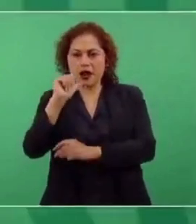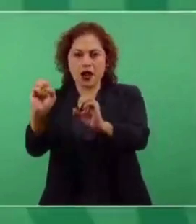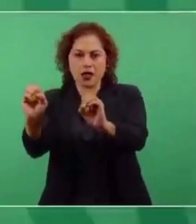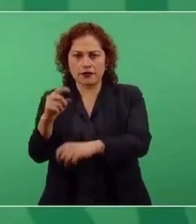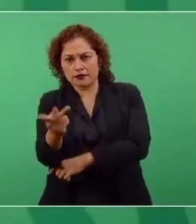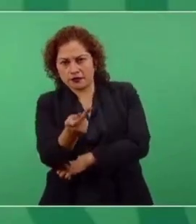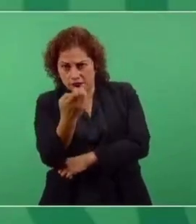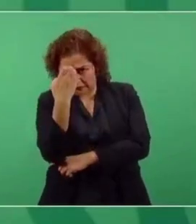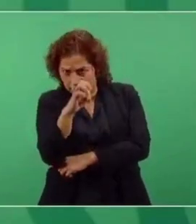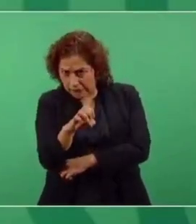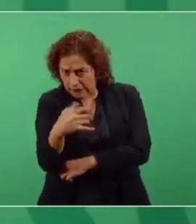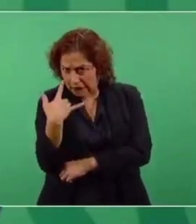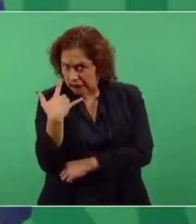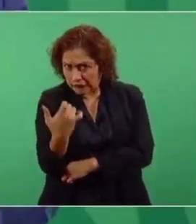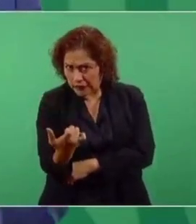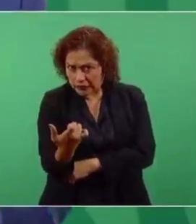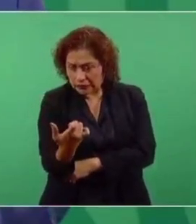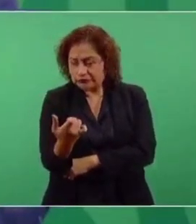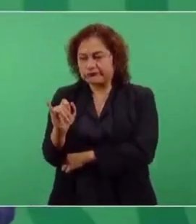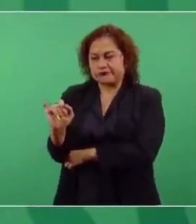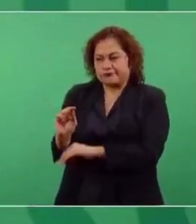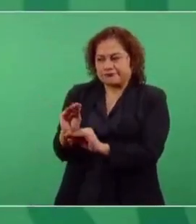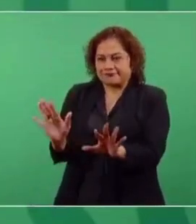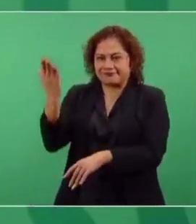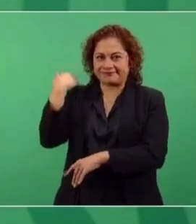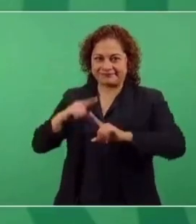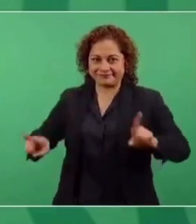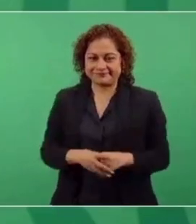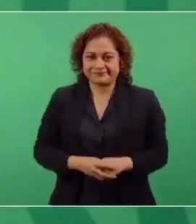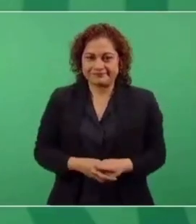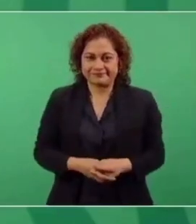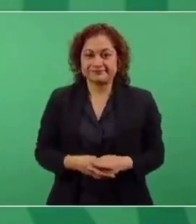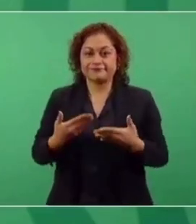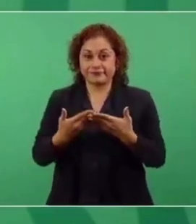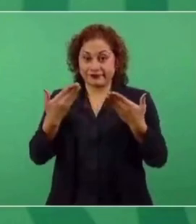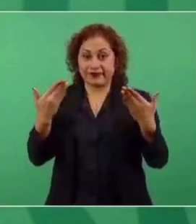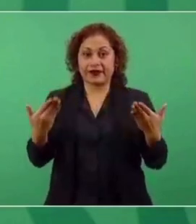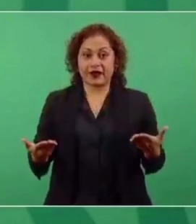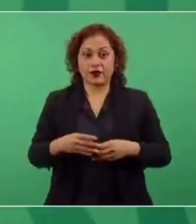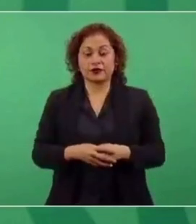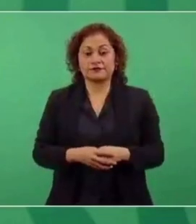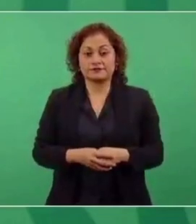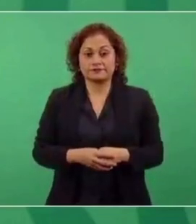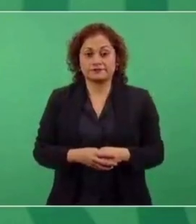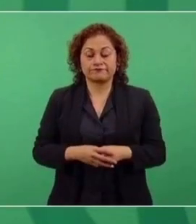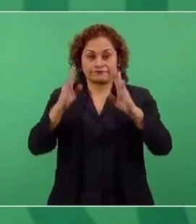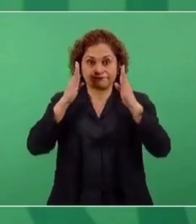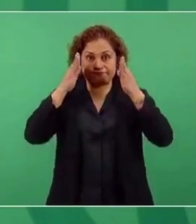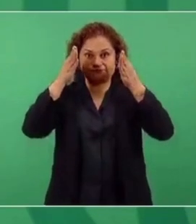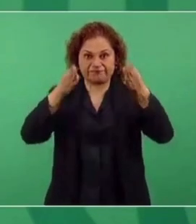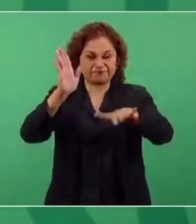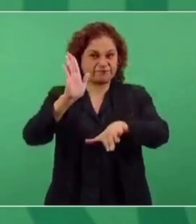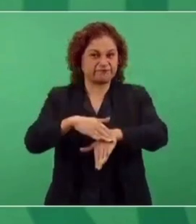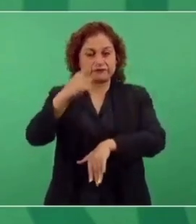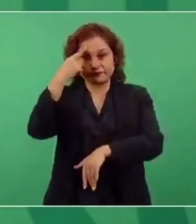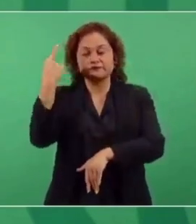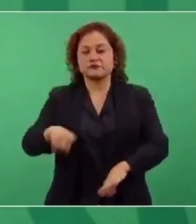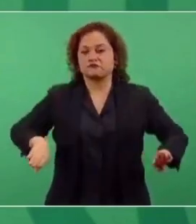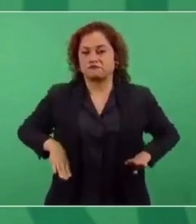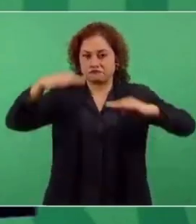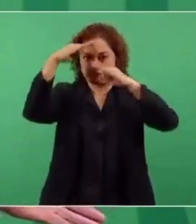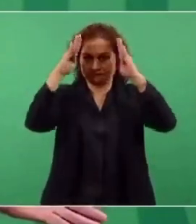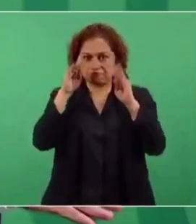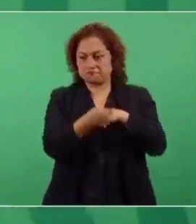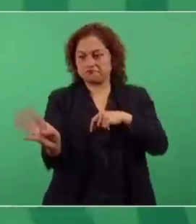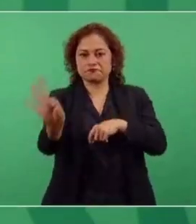Y es extraño, porque antes no lo hacían. Ahora están convertidos en el supremo poder conservador.